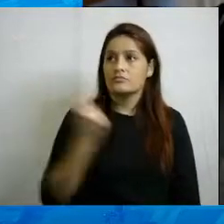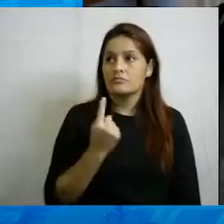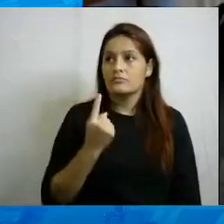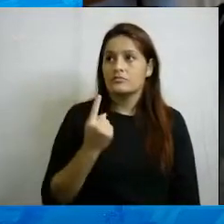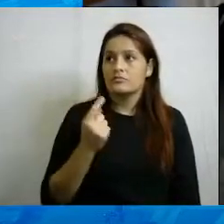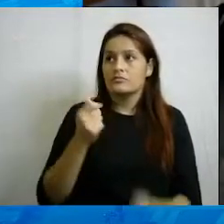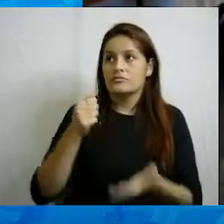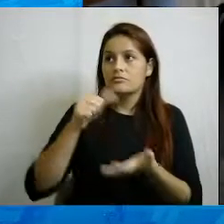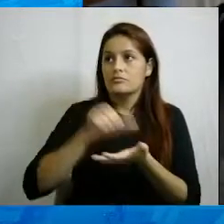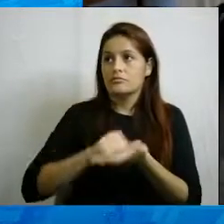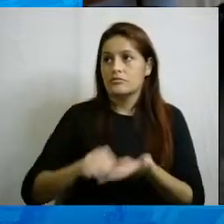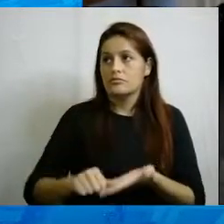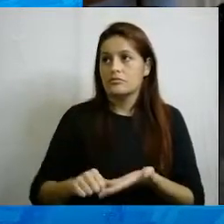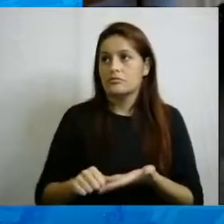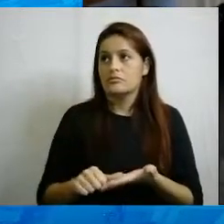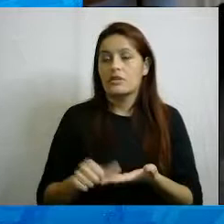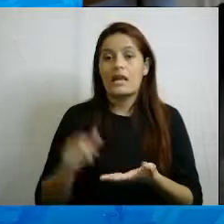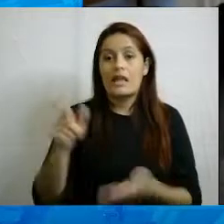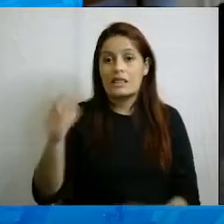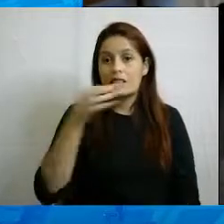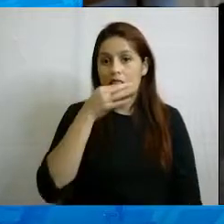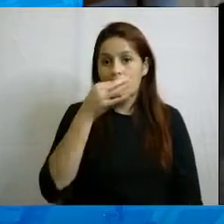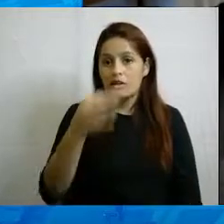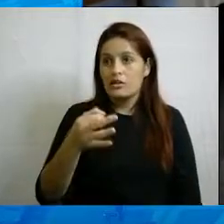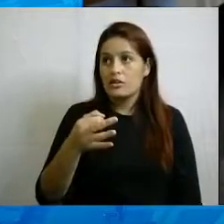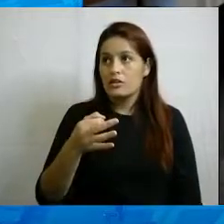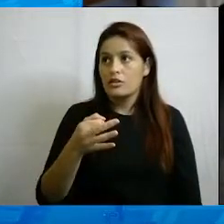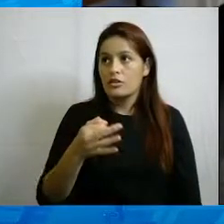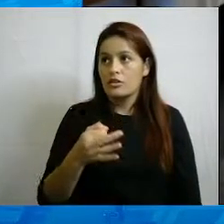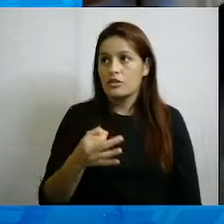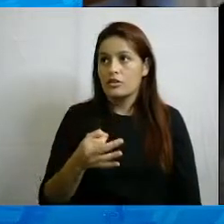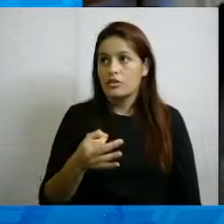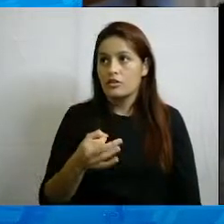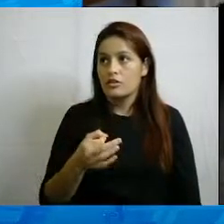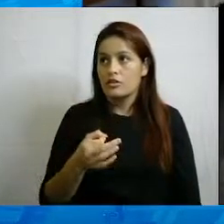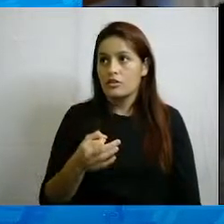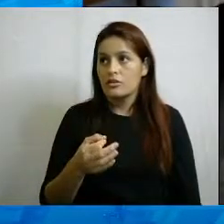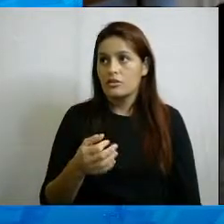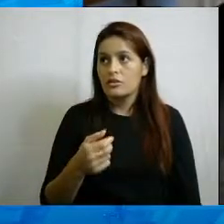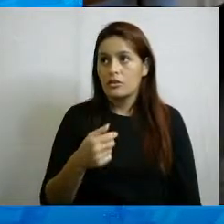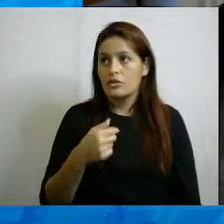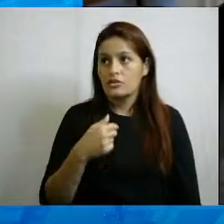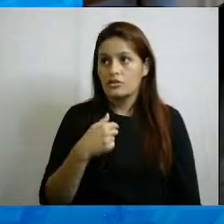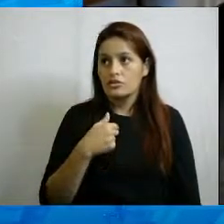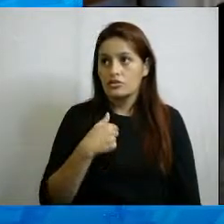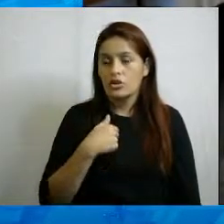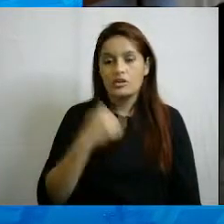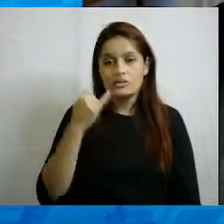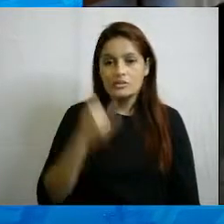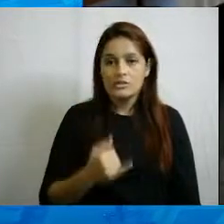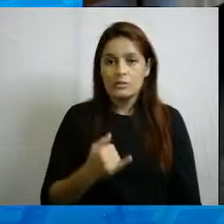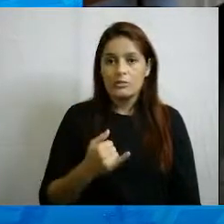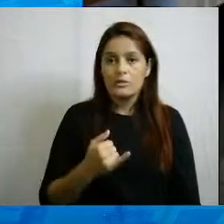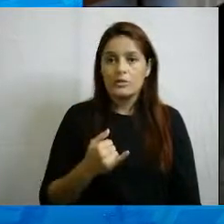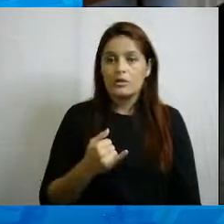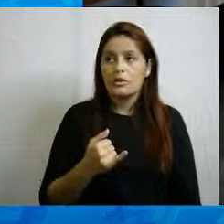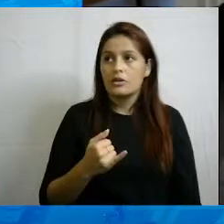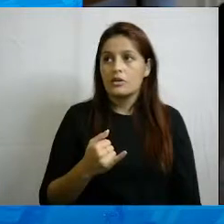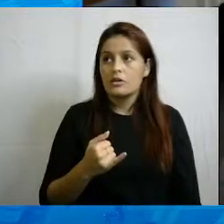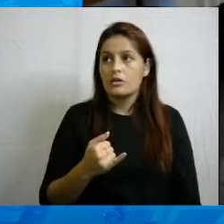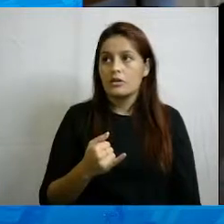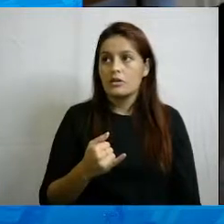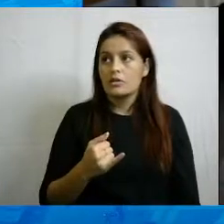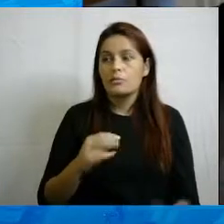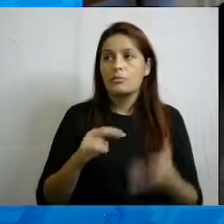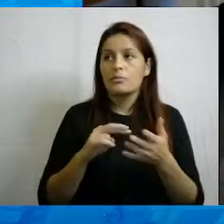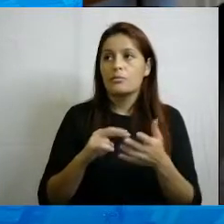foto, no sé cómo se llama. Él me dijo que me habían sacado. Y yo saco de conclusión, porque siempre yo he tenido problemas con el caballero de la notaría.